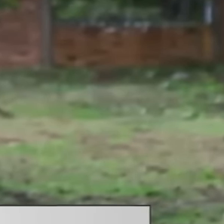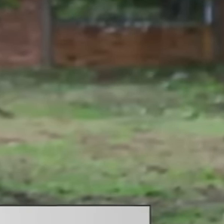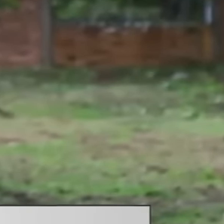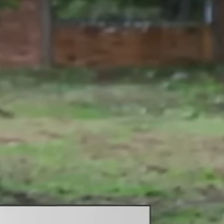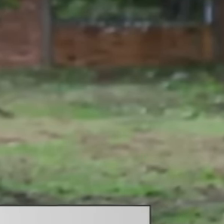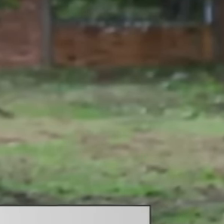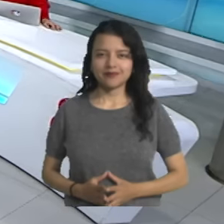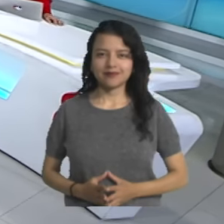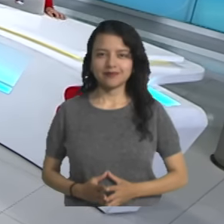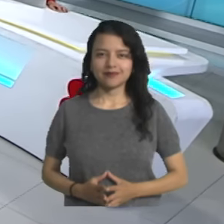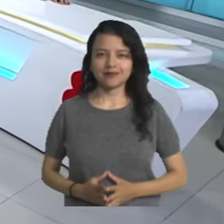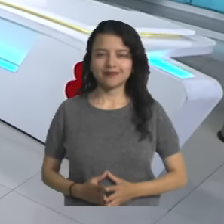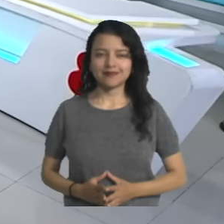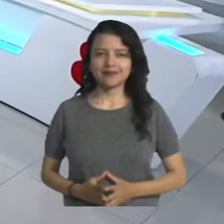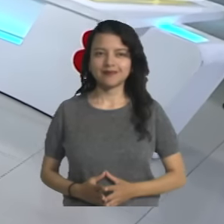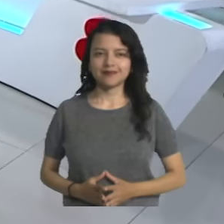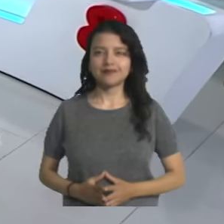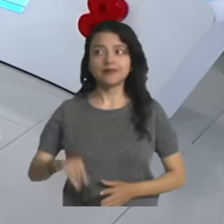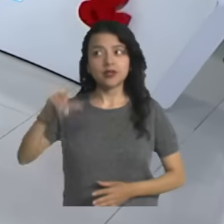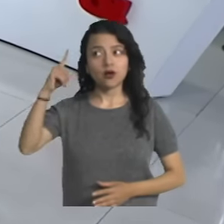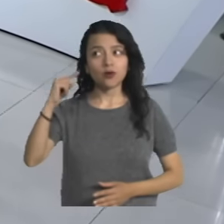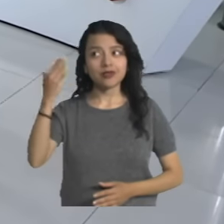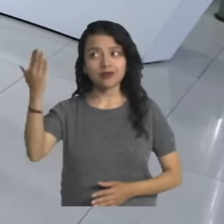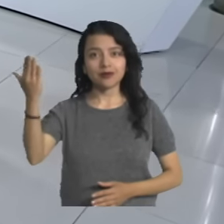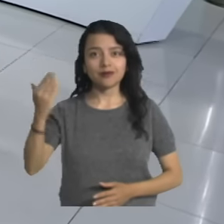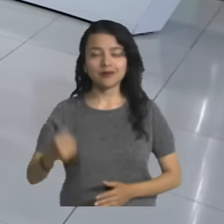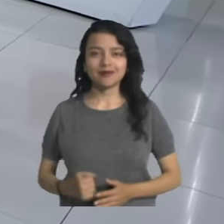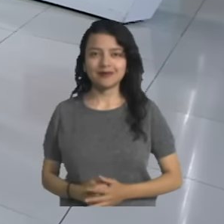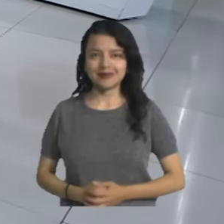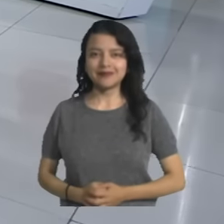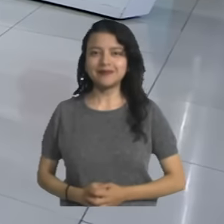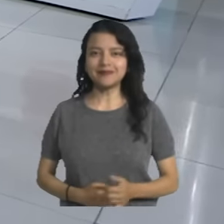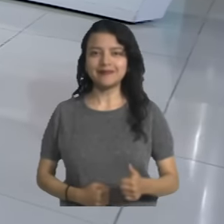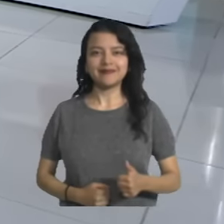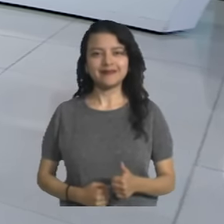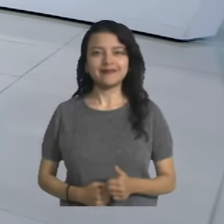de los profesores. Con Luisa Tobo.